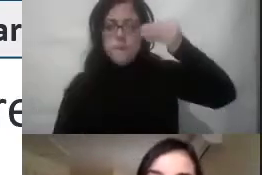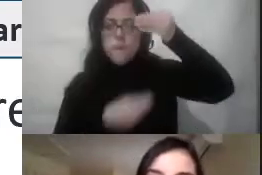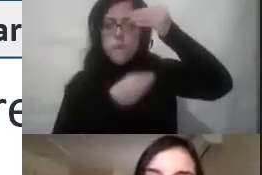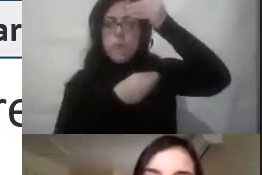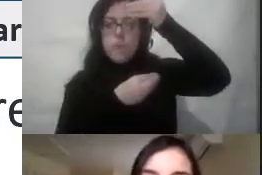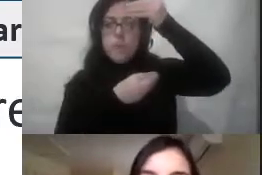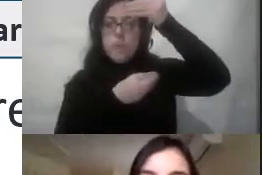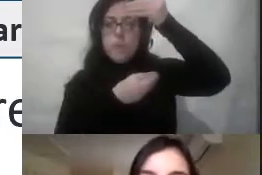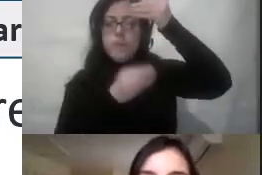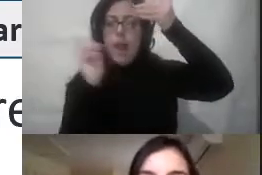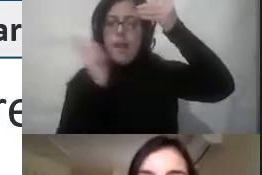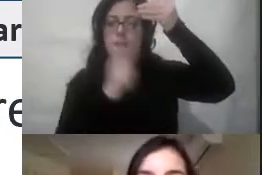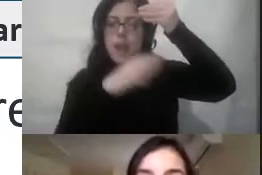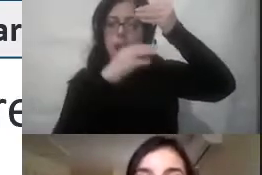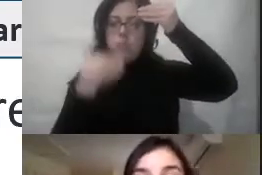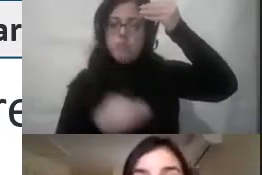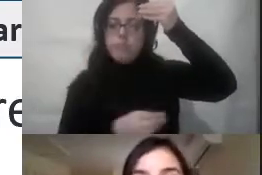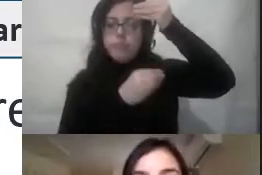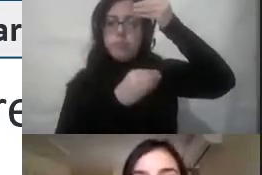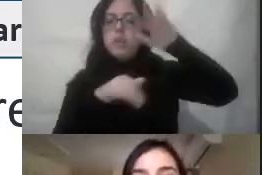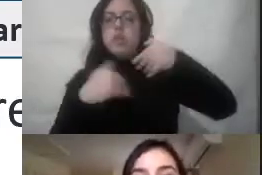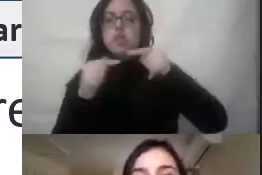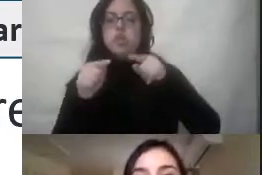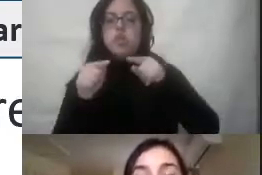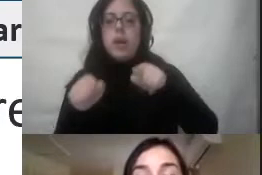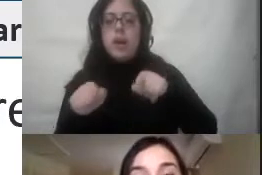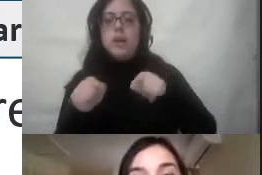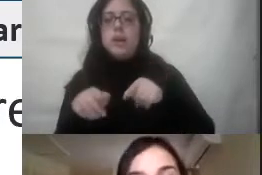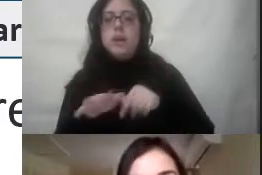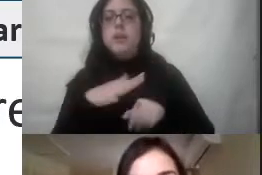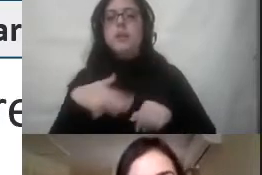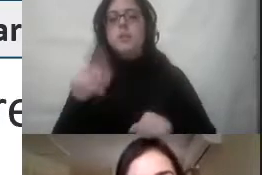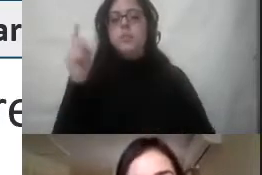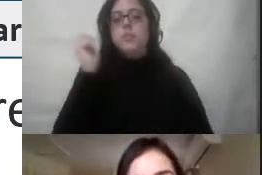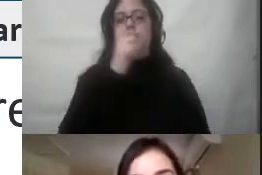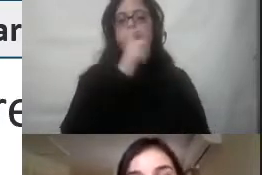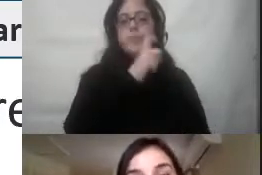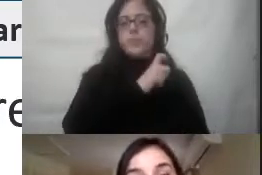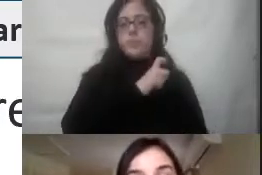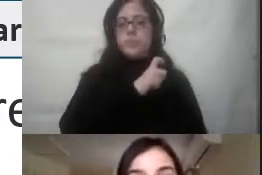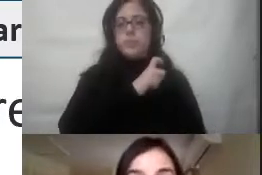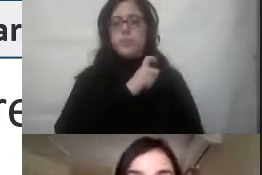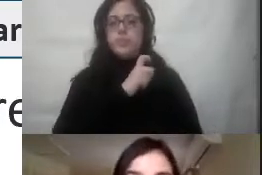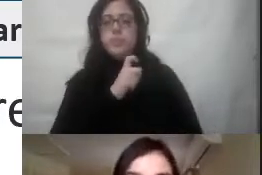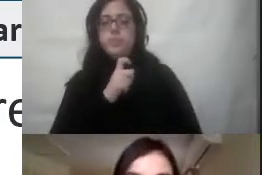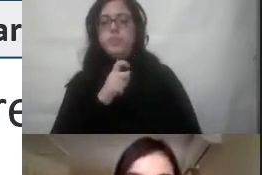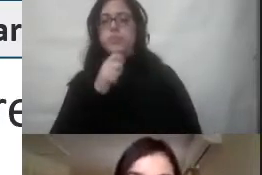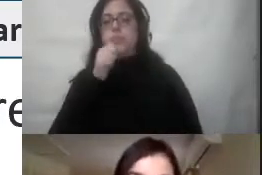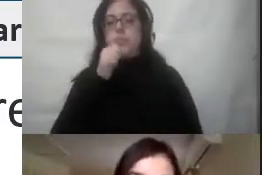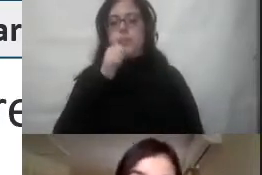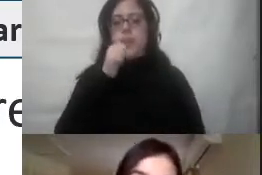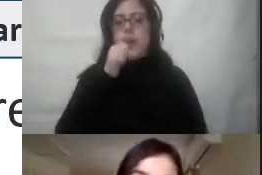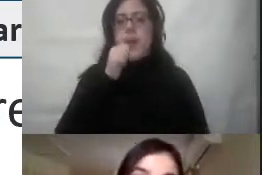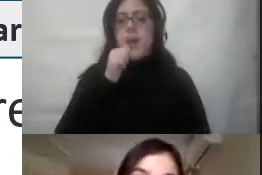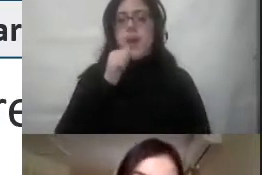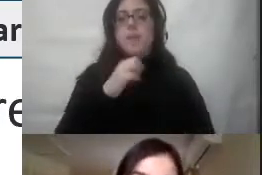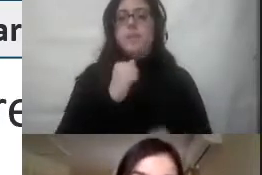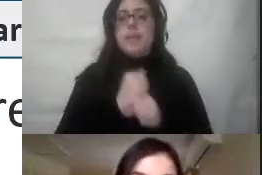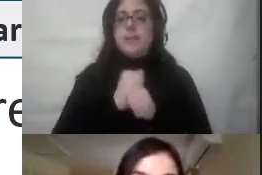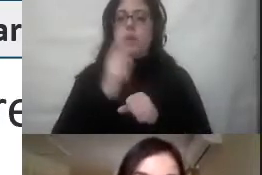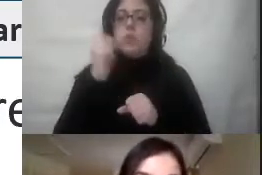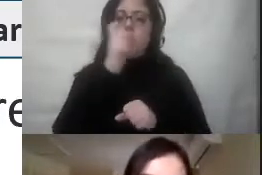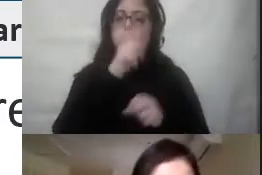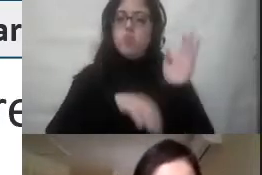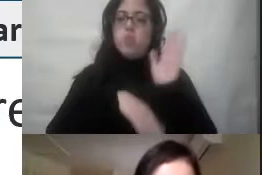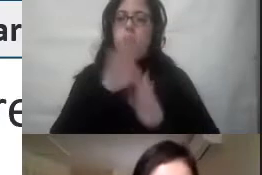definitiva la situación más compleja. El desempeño más difícil, porque es cuando ya